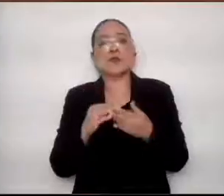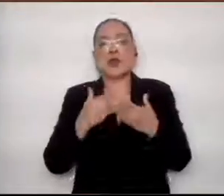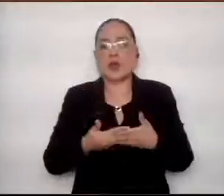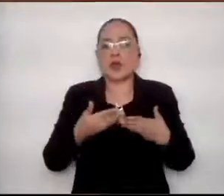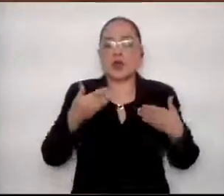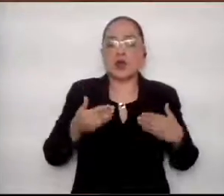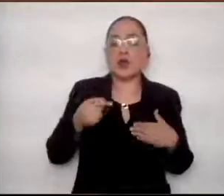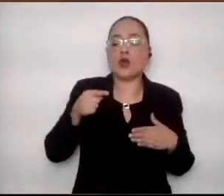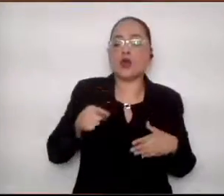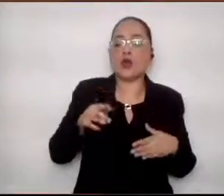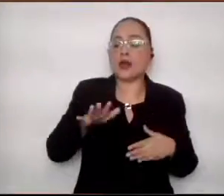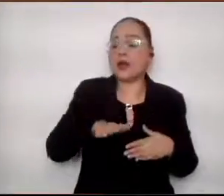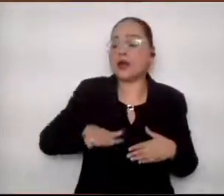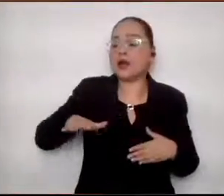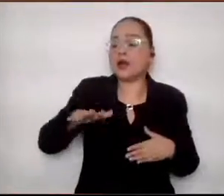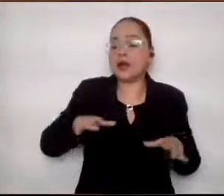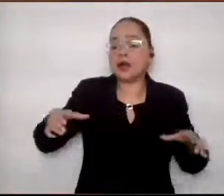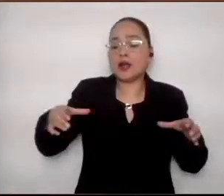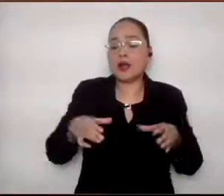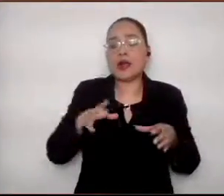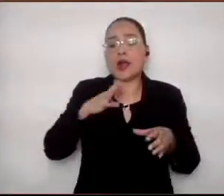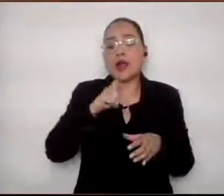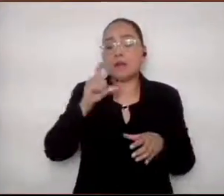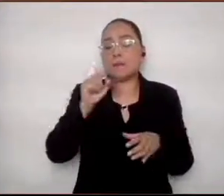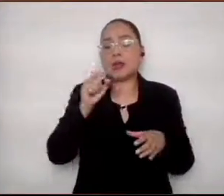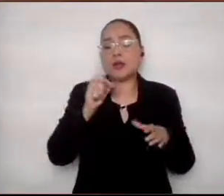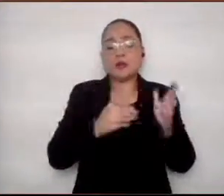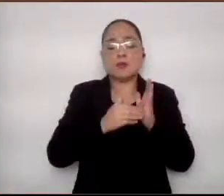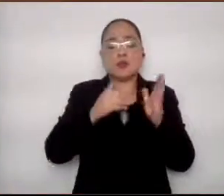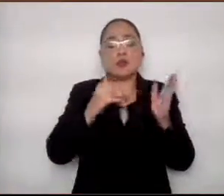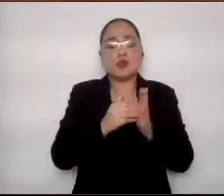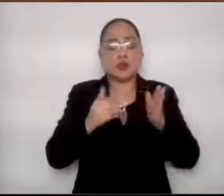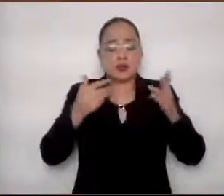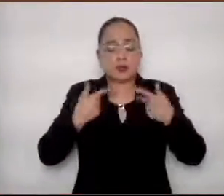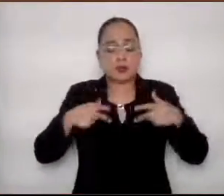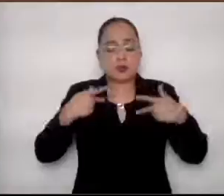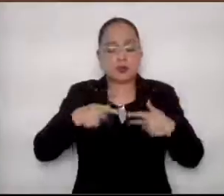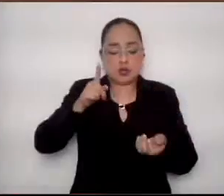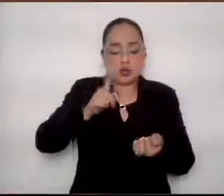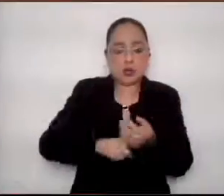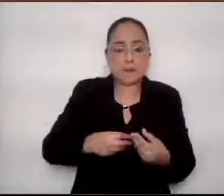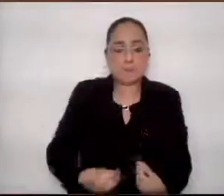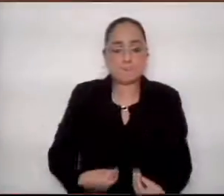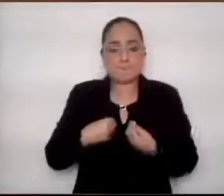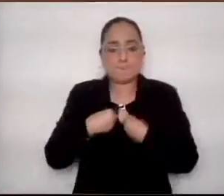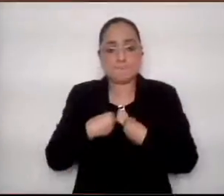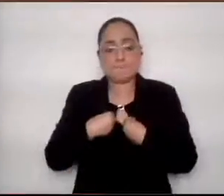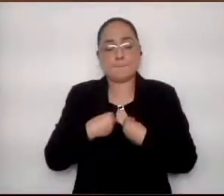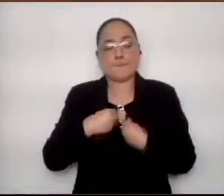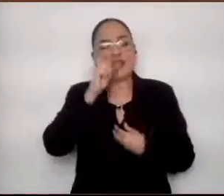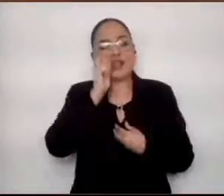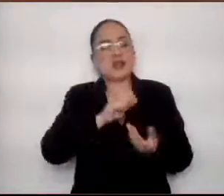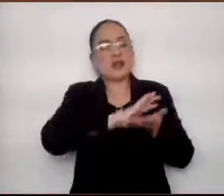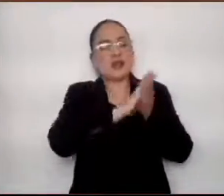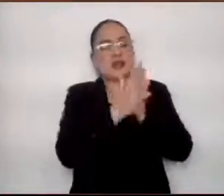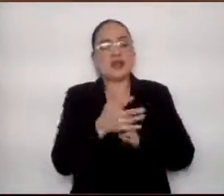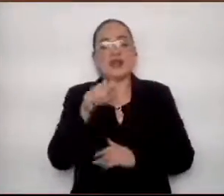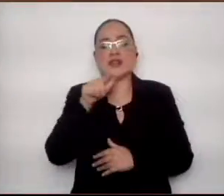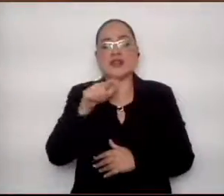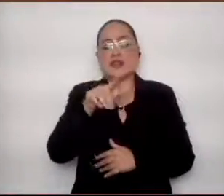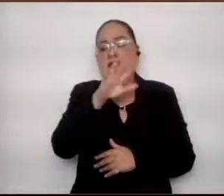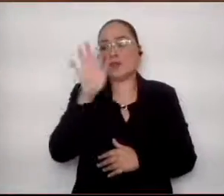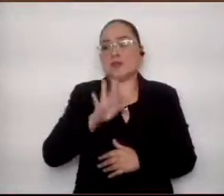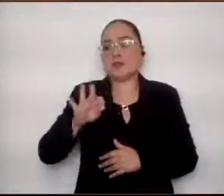Valle de México tiene más de 20 millones de habitantes. Es una cifra que equivale al 17% de la